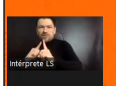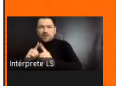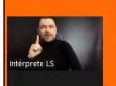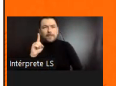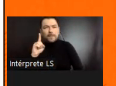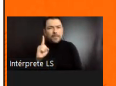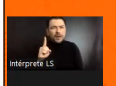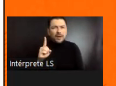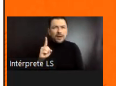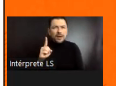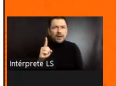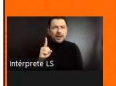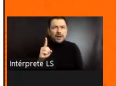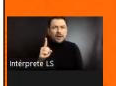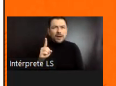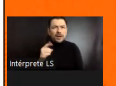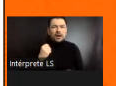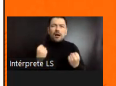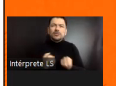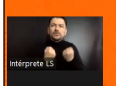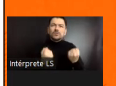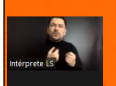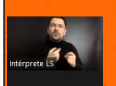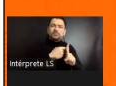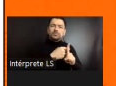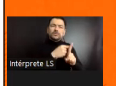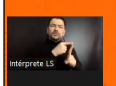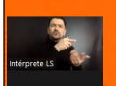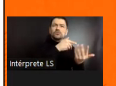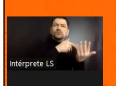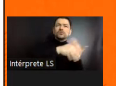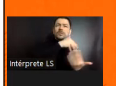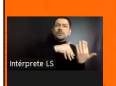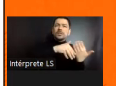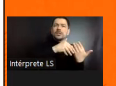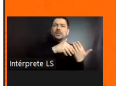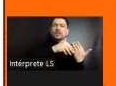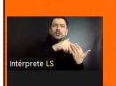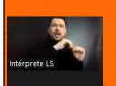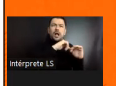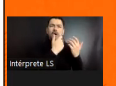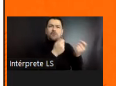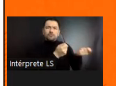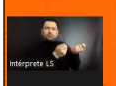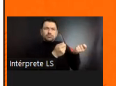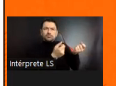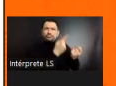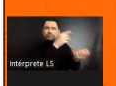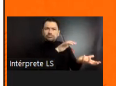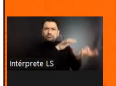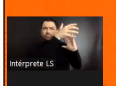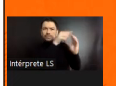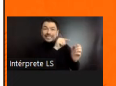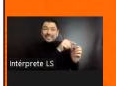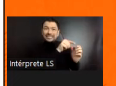acciones proactivas positivas de la sociedad civil en el manejo de eventos terribles como un ataque terrorista